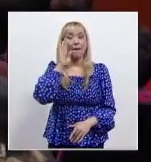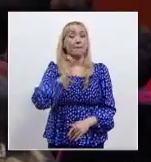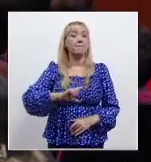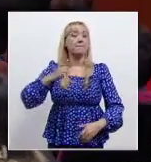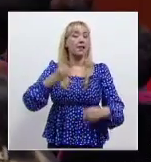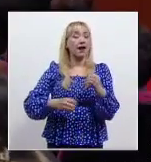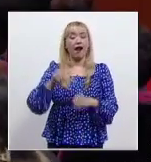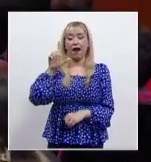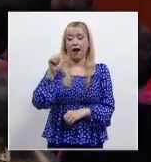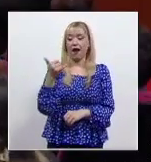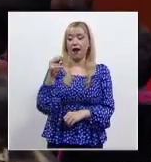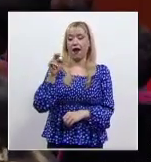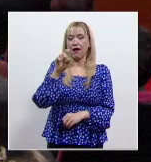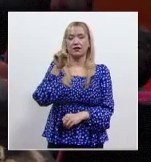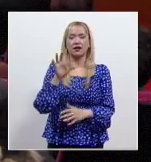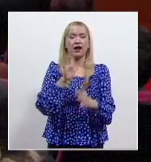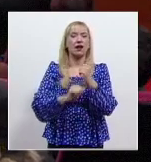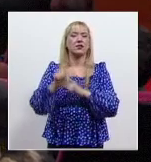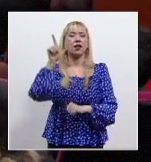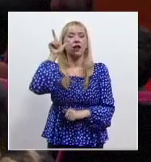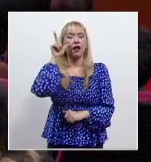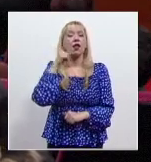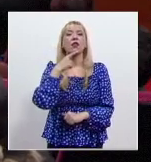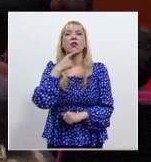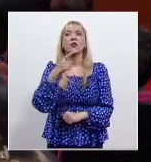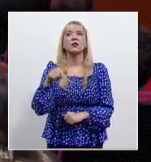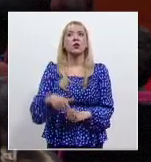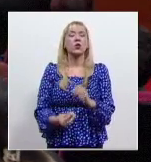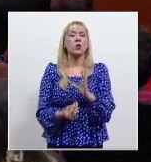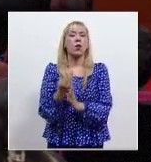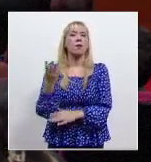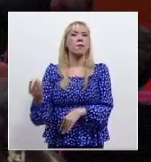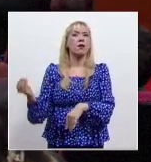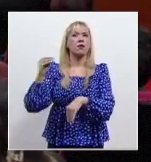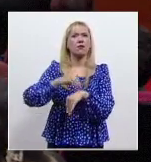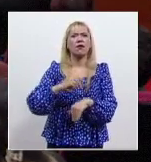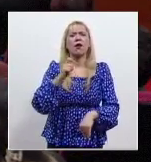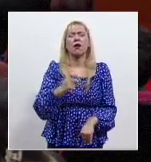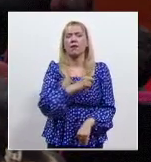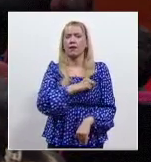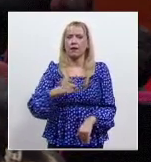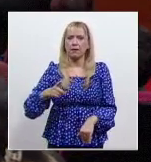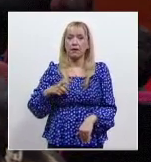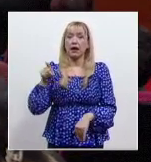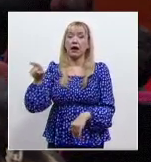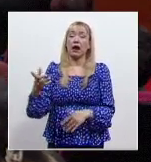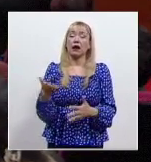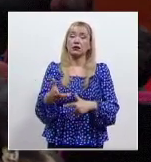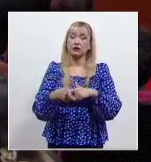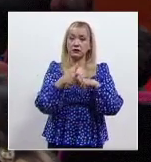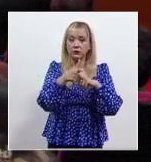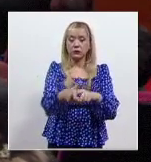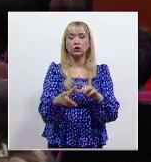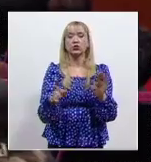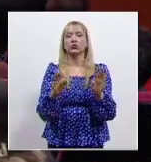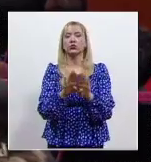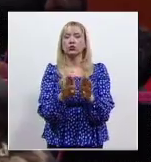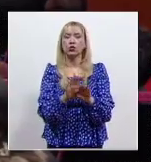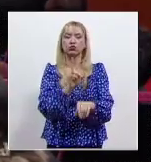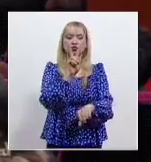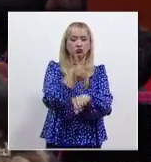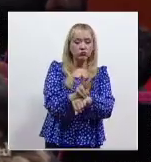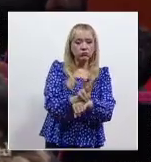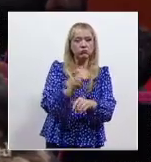Potisek subrayó la incorporación de la consejera a la institución, que dijo debe continuar con la implementación de mecanismos de vigilancia